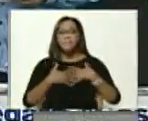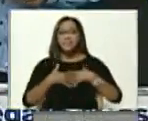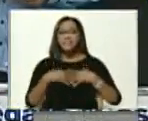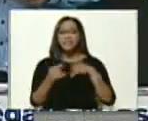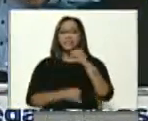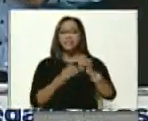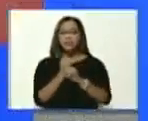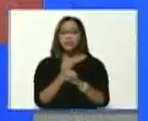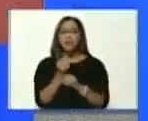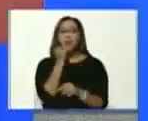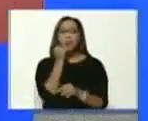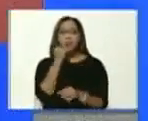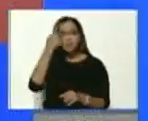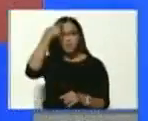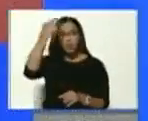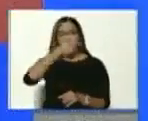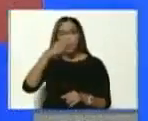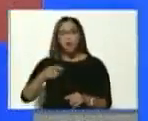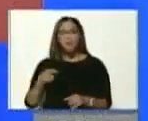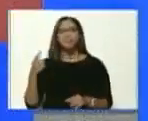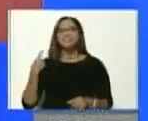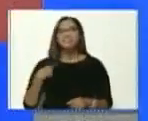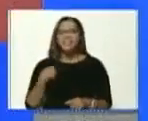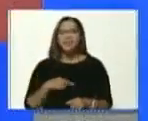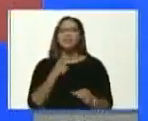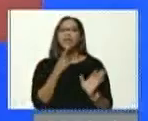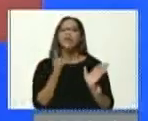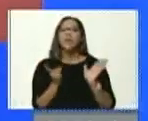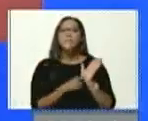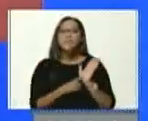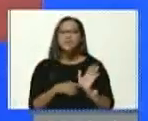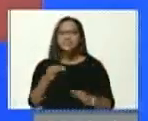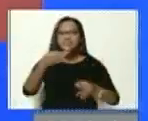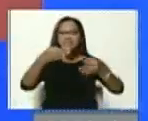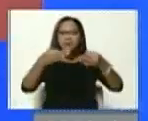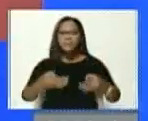abusan de los pueblos tengan que cumplir estrictamente con esas regulaciones.